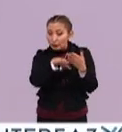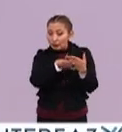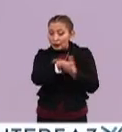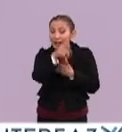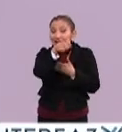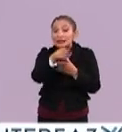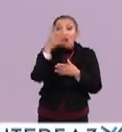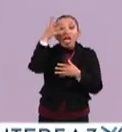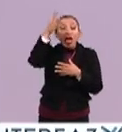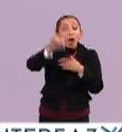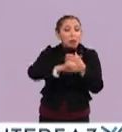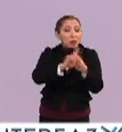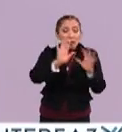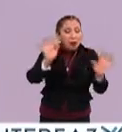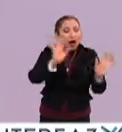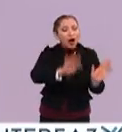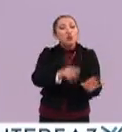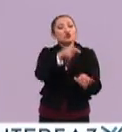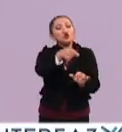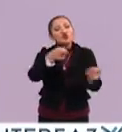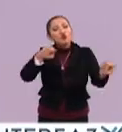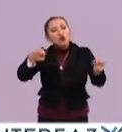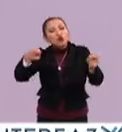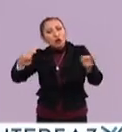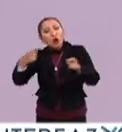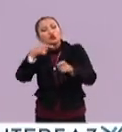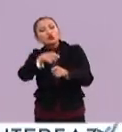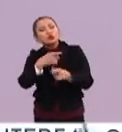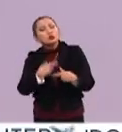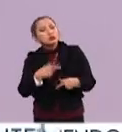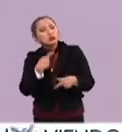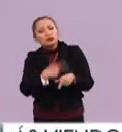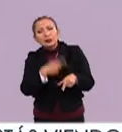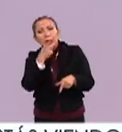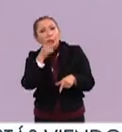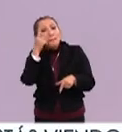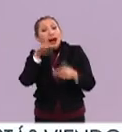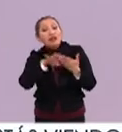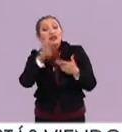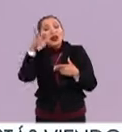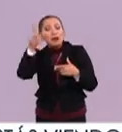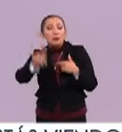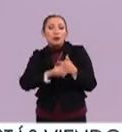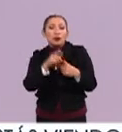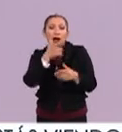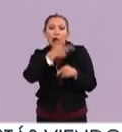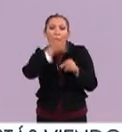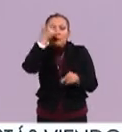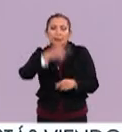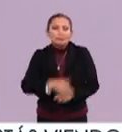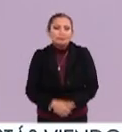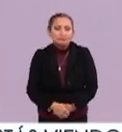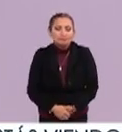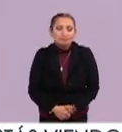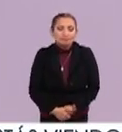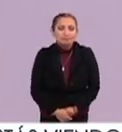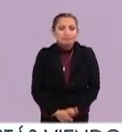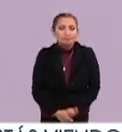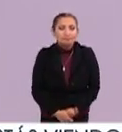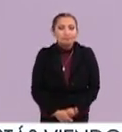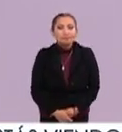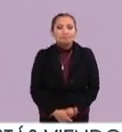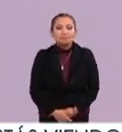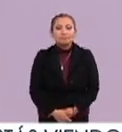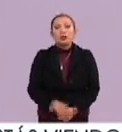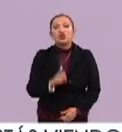prevención de estas complicaciones crónicas. ¿Cómo puede hacer el paciente con diabetes para evitar llegar a ese tipo de complicaciones crónicas? Así